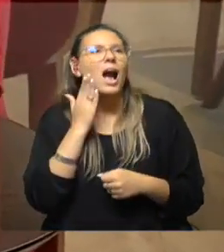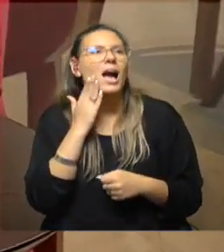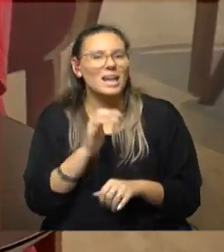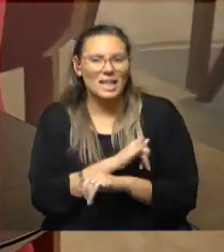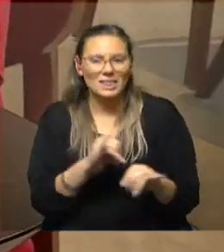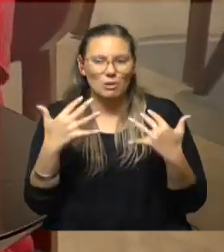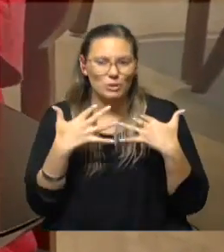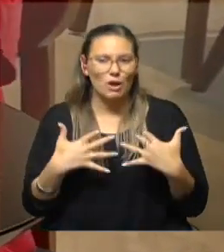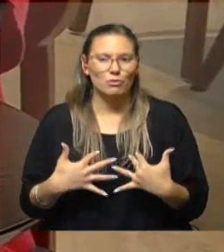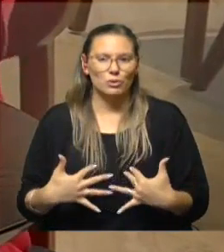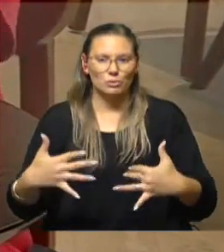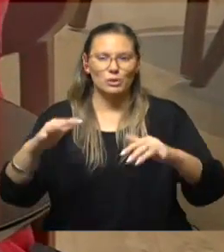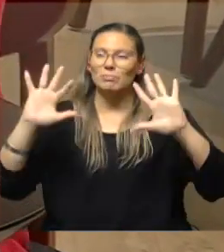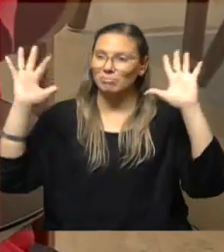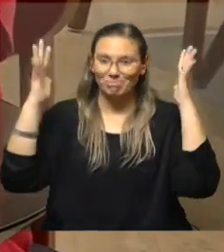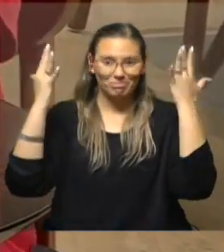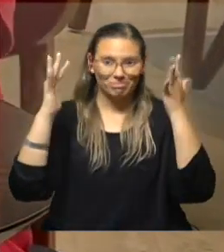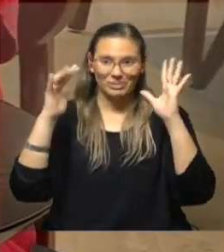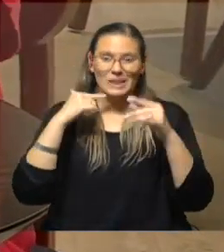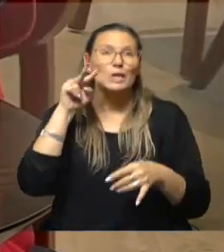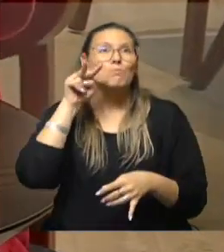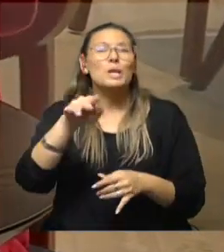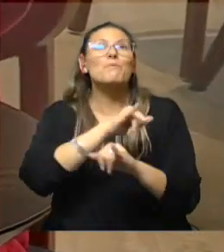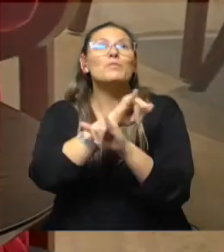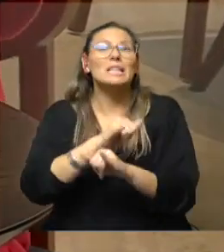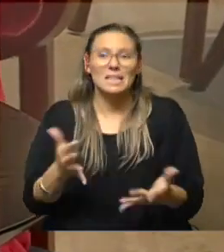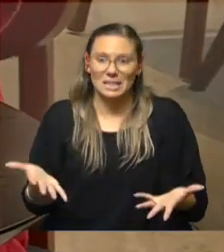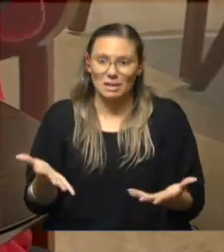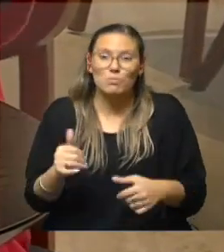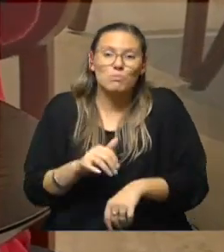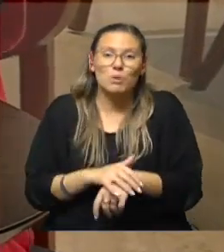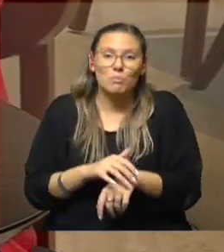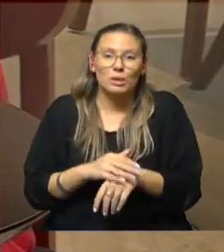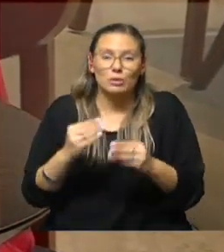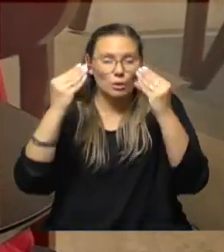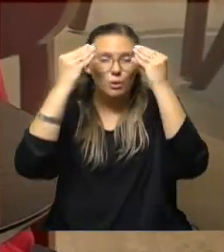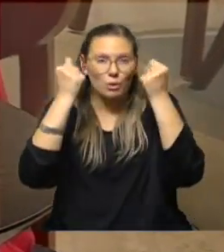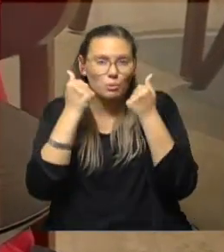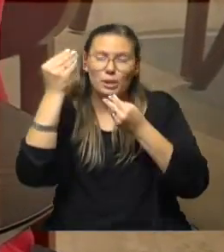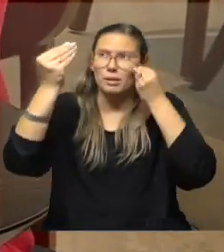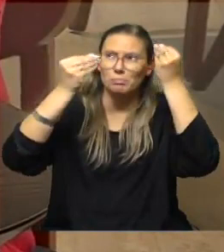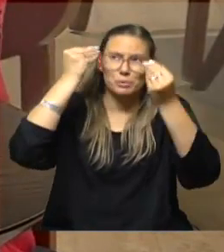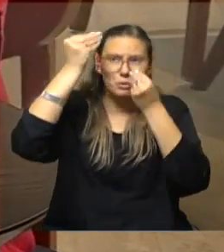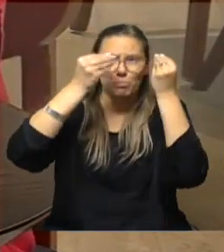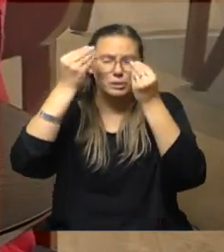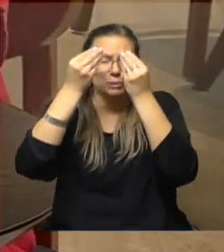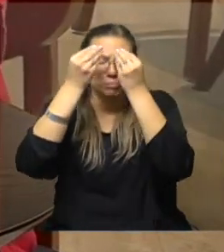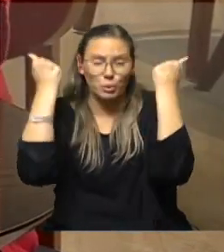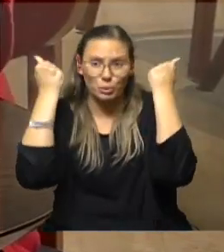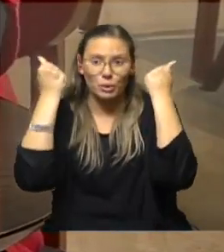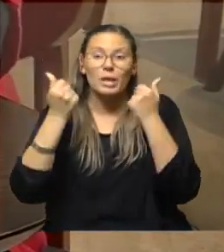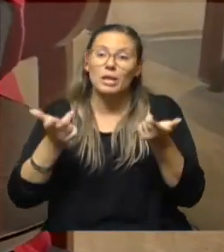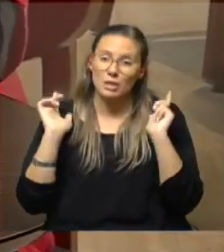termina la función, cuando te aplauden y miran felices porque por un momento dejaron de lado las preocupaciones, ¿no? Y lo pasaron